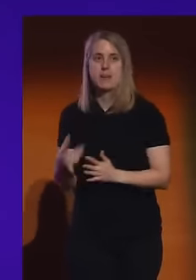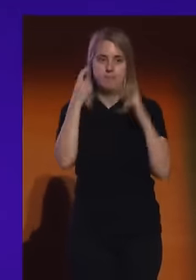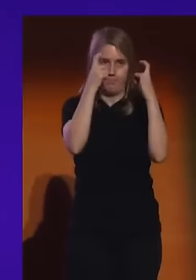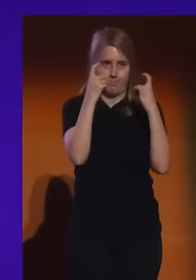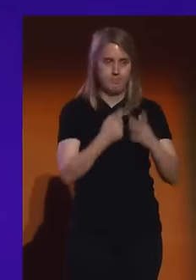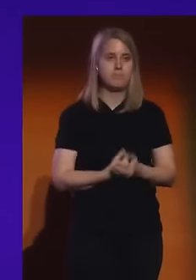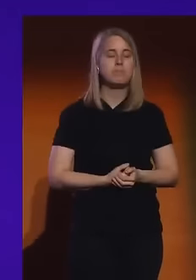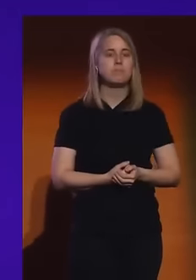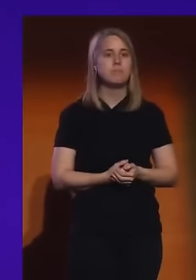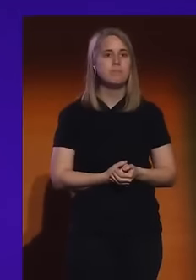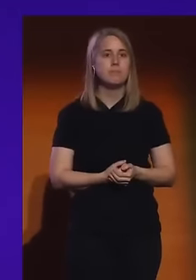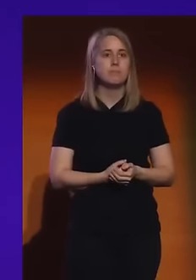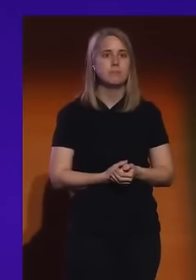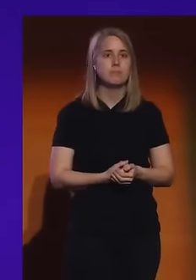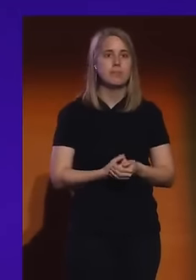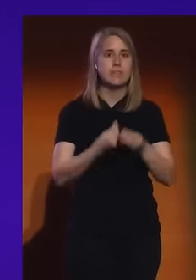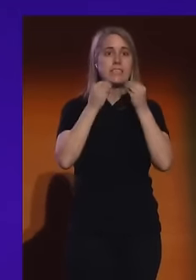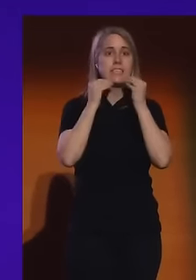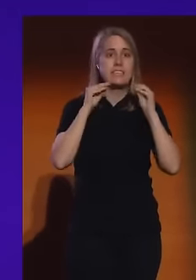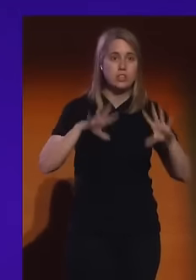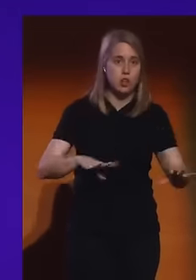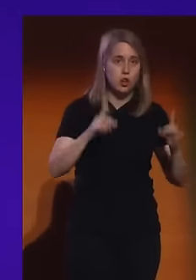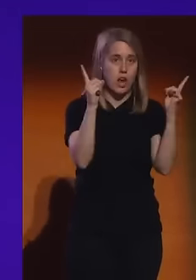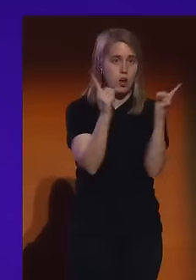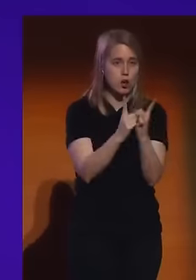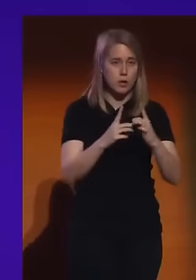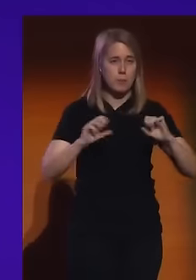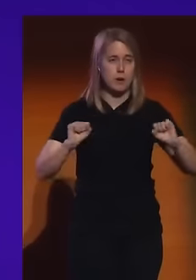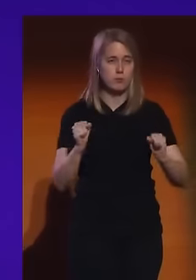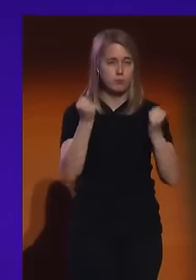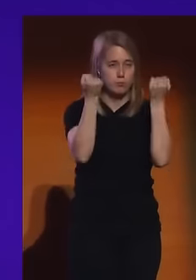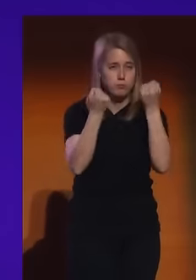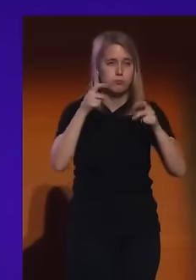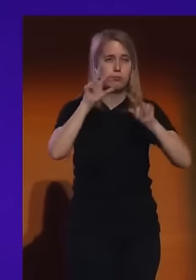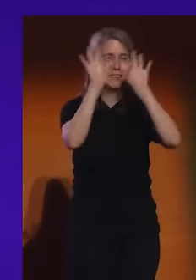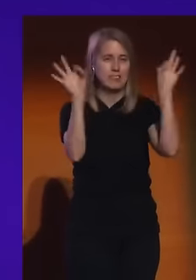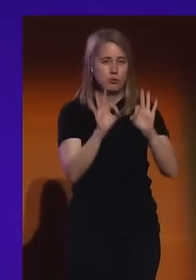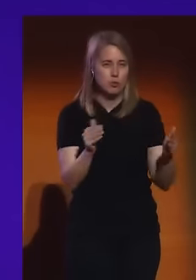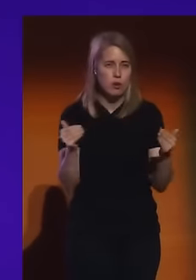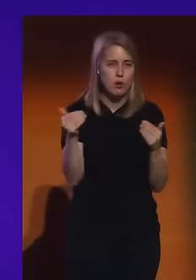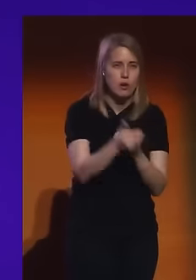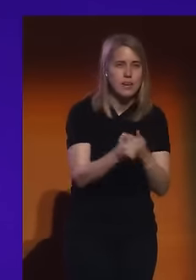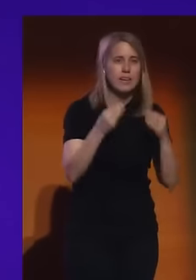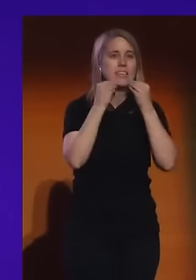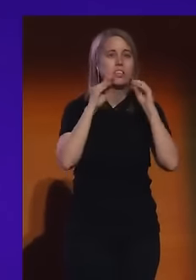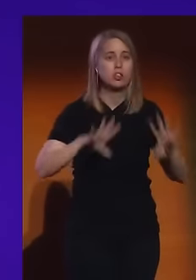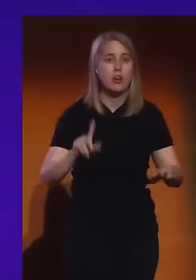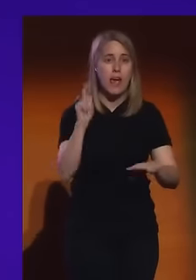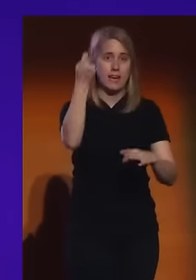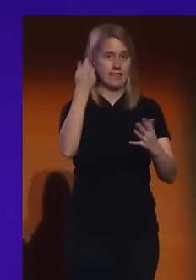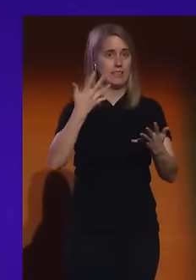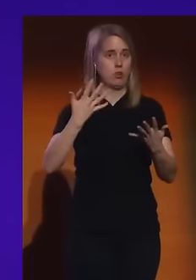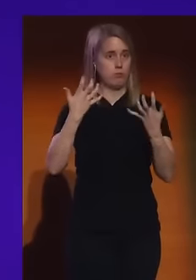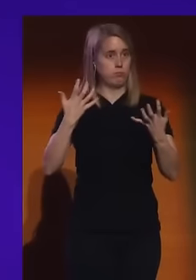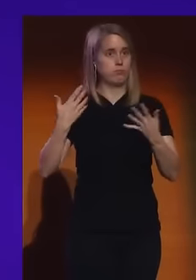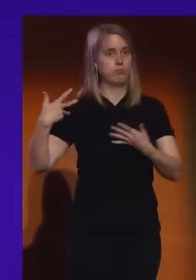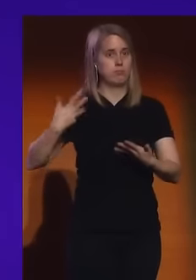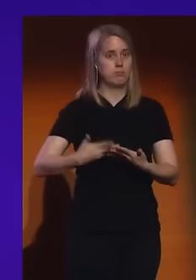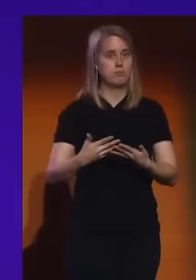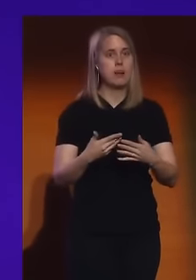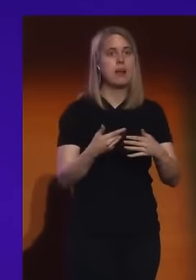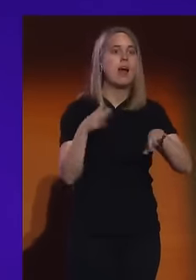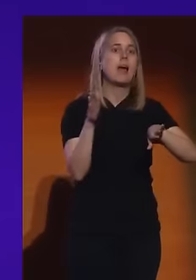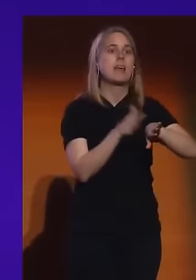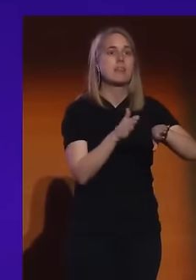noab la historia corta pero intens es una historia deito en la